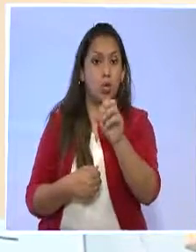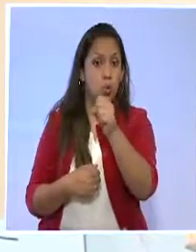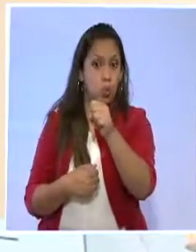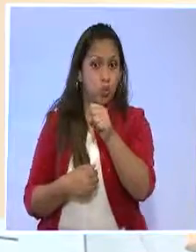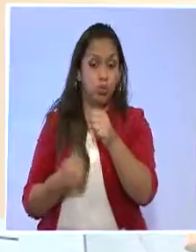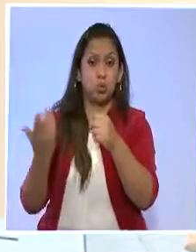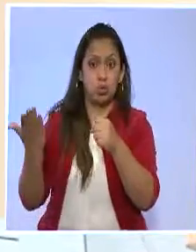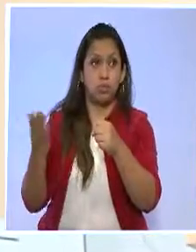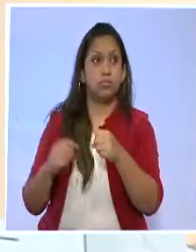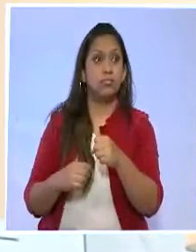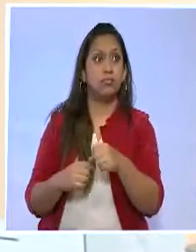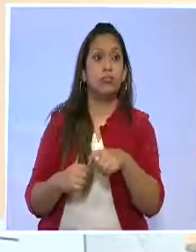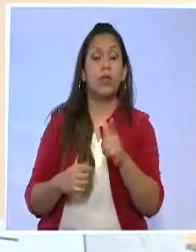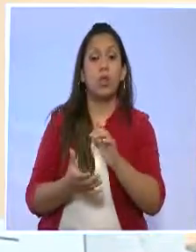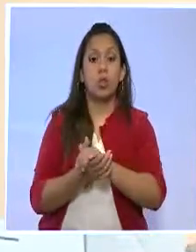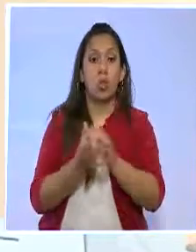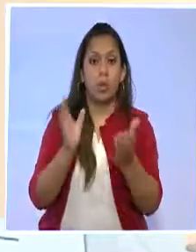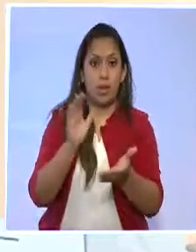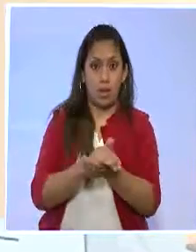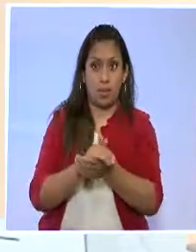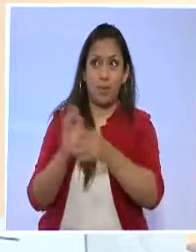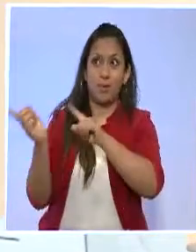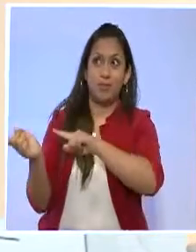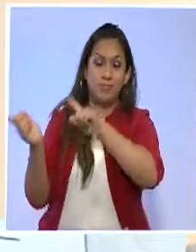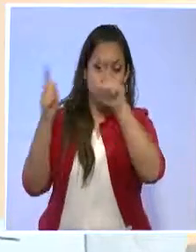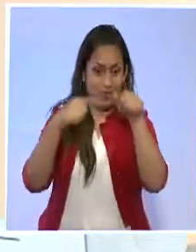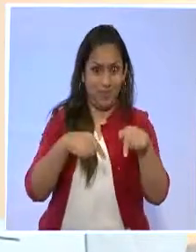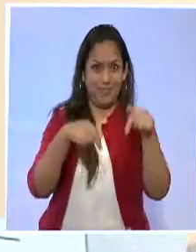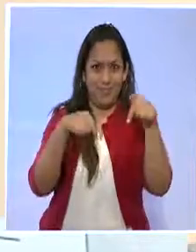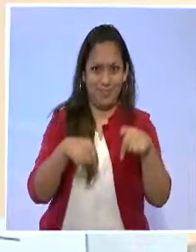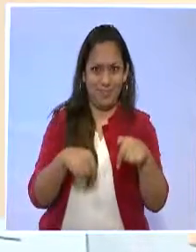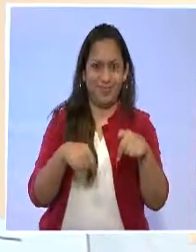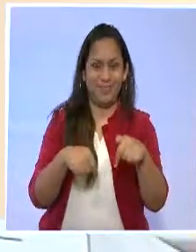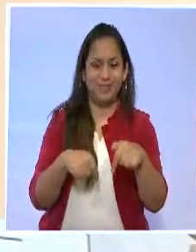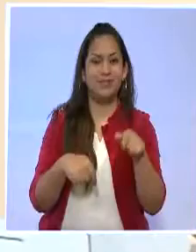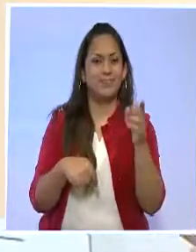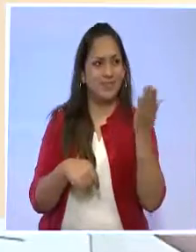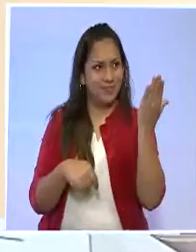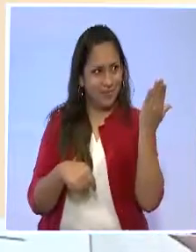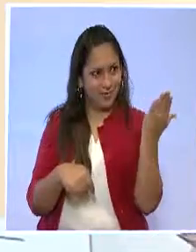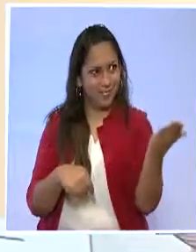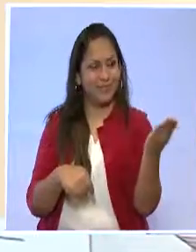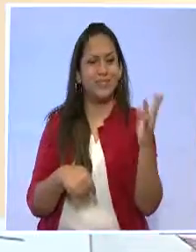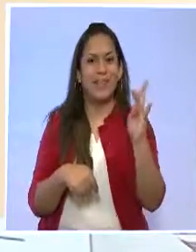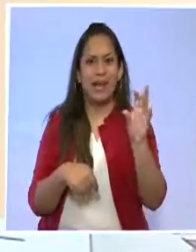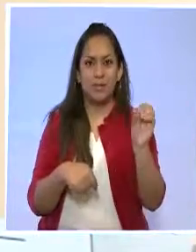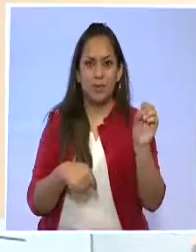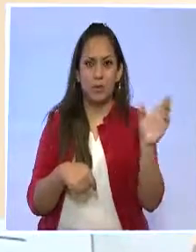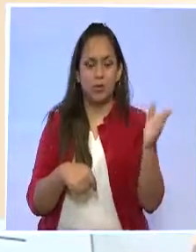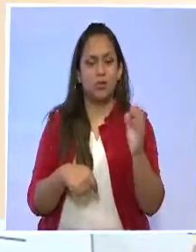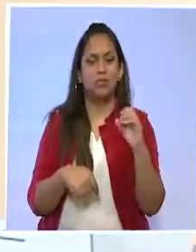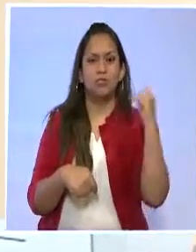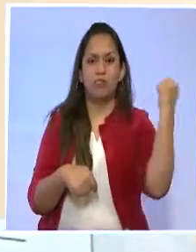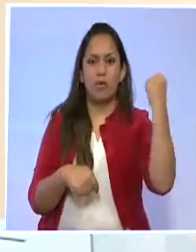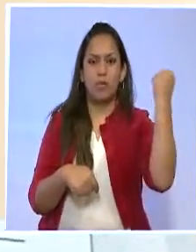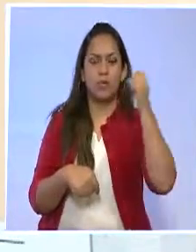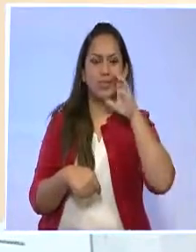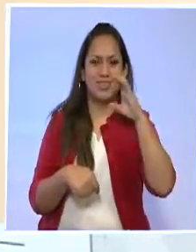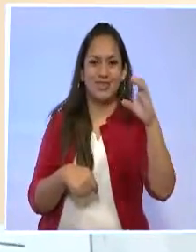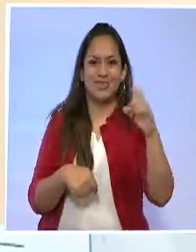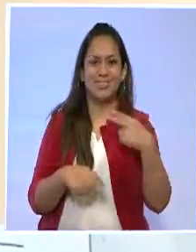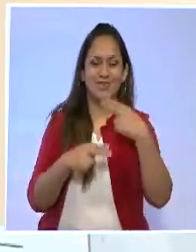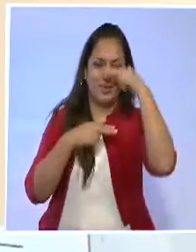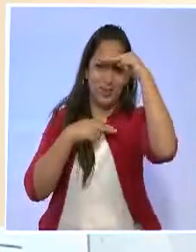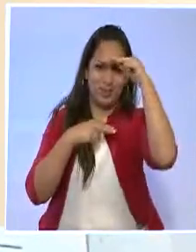parece que es para el mes de noviembre a ser dirigida por el maestro de la orquesta sinfónica de guayaquil así que fue una noticia muy